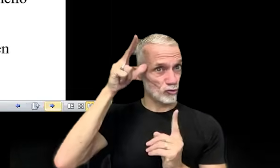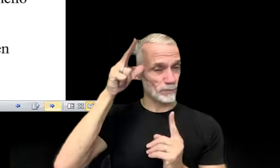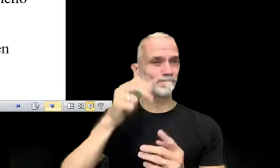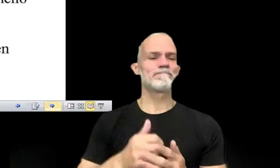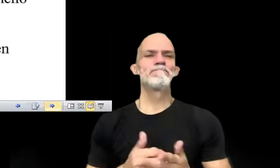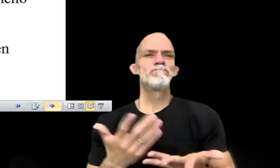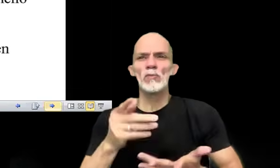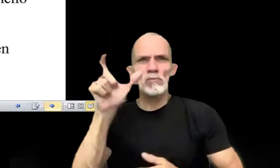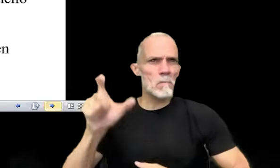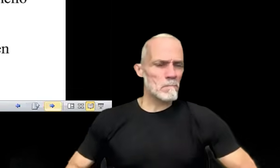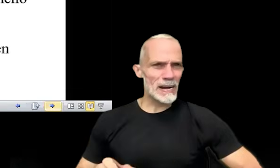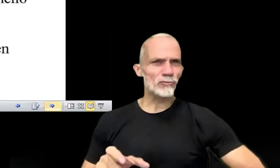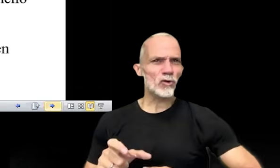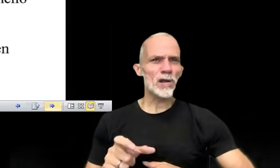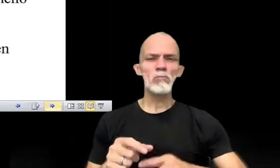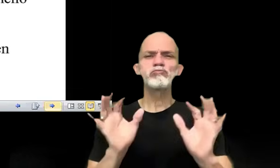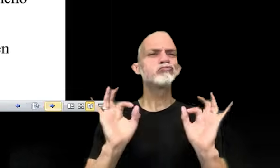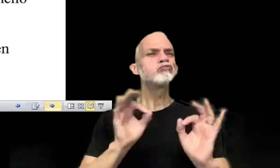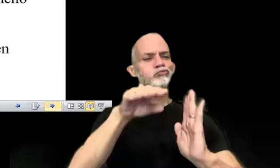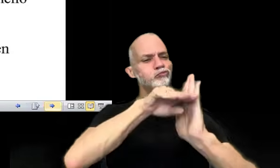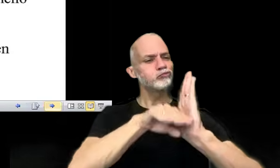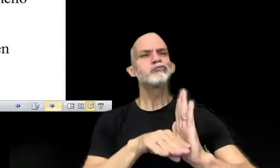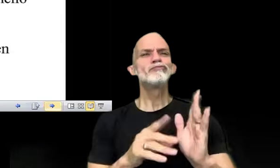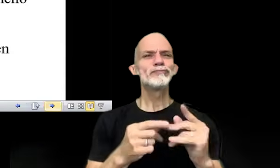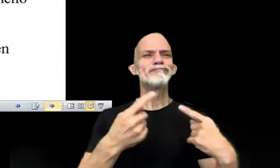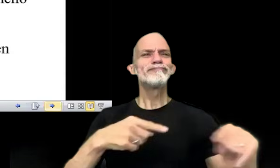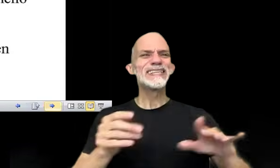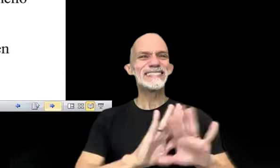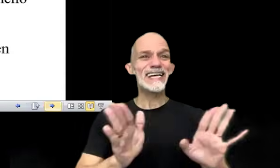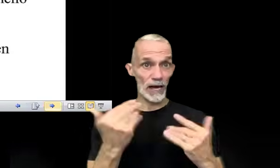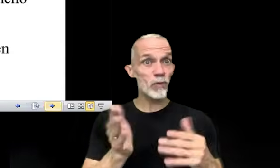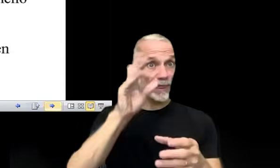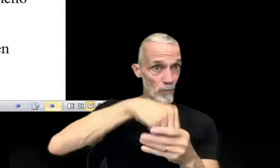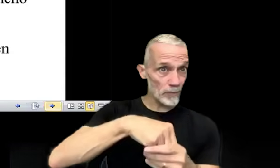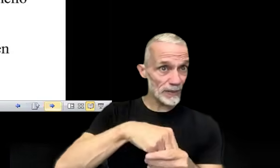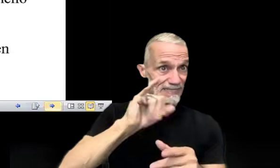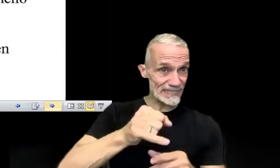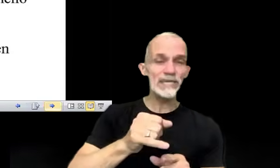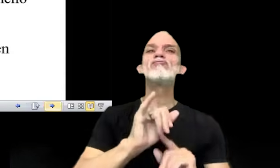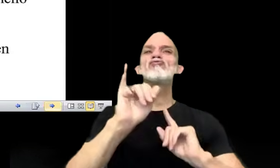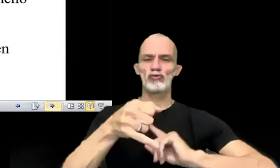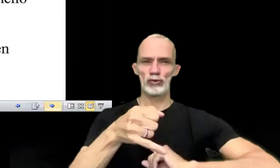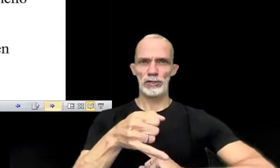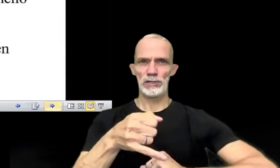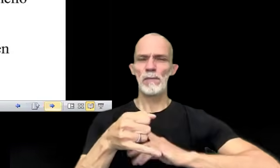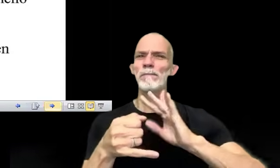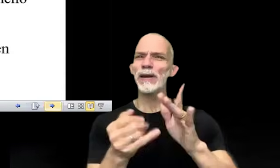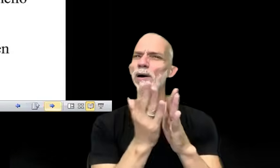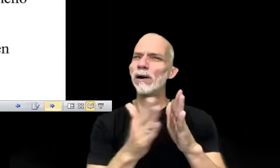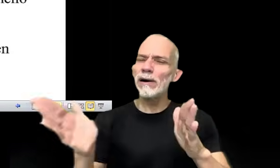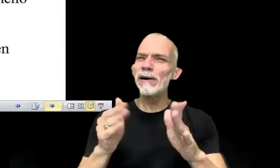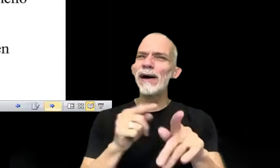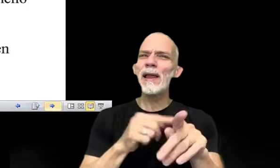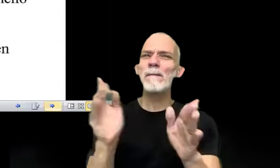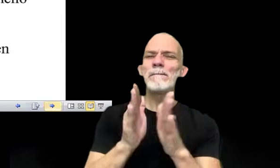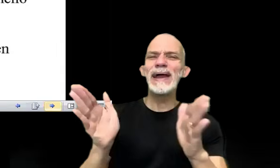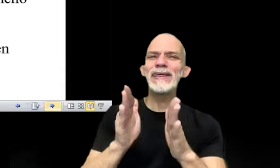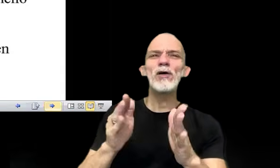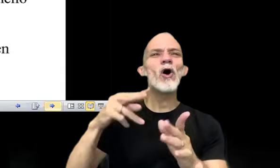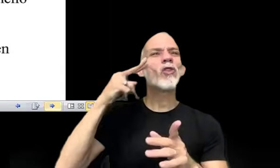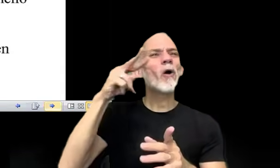2028. Si un contribuyente regularizó bienes, ¿podía entrar este REI BP? Sí, pero a partir del